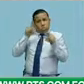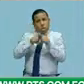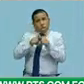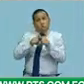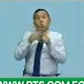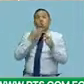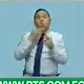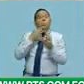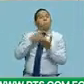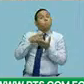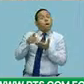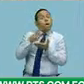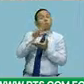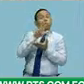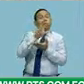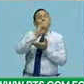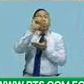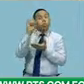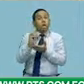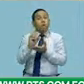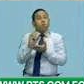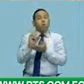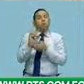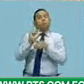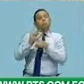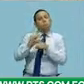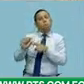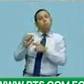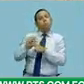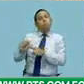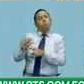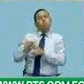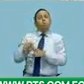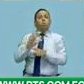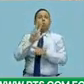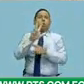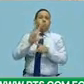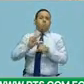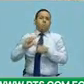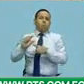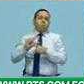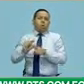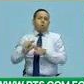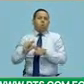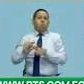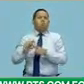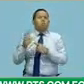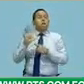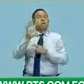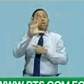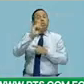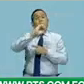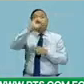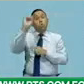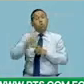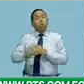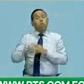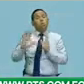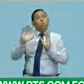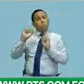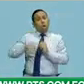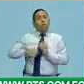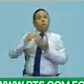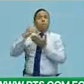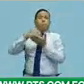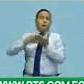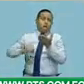a 3 meses y se le va a dar un 50% de descuento en la tercera cuota. También puede decidir hacer su